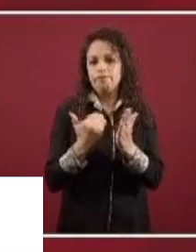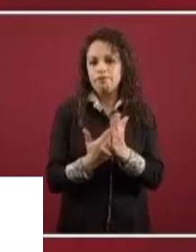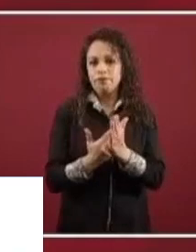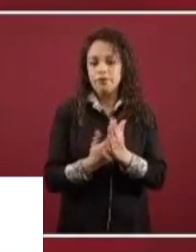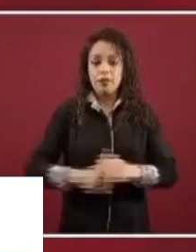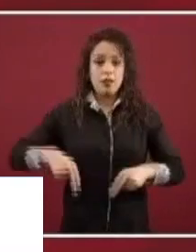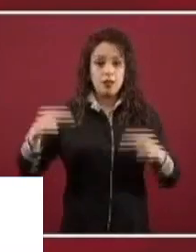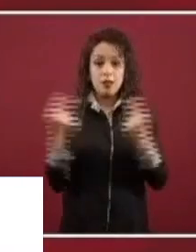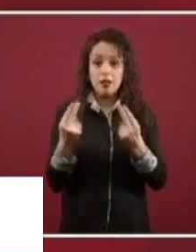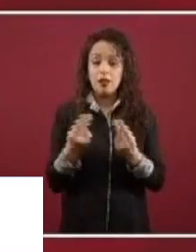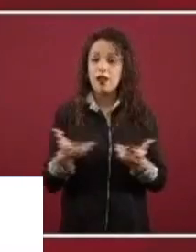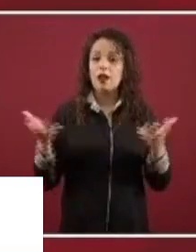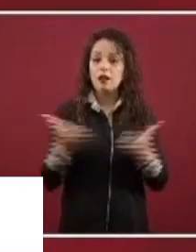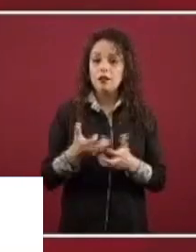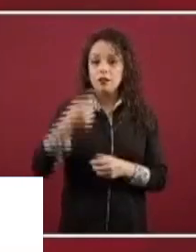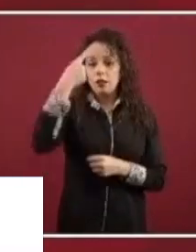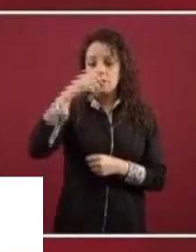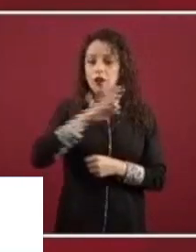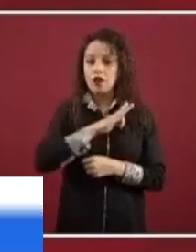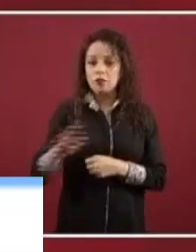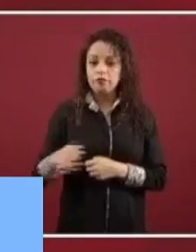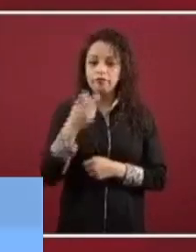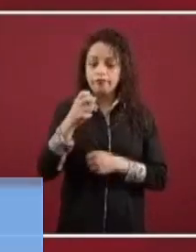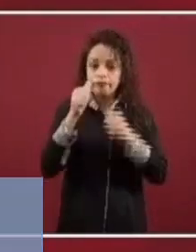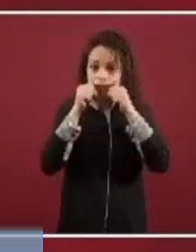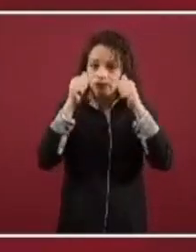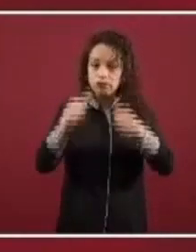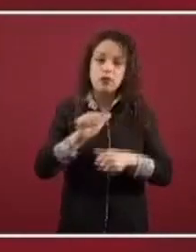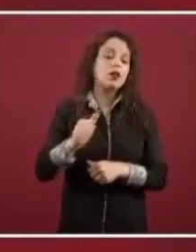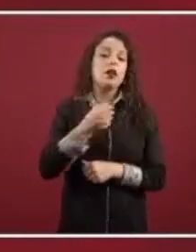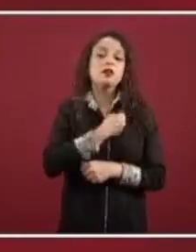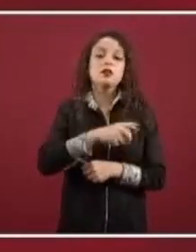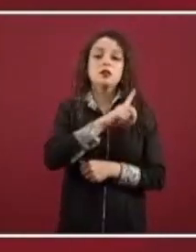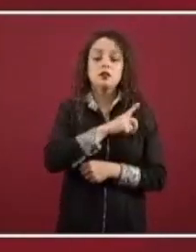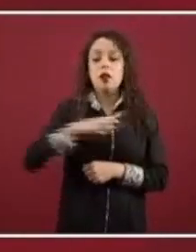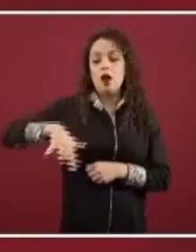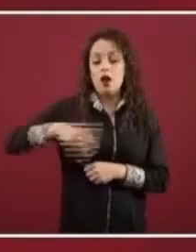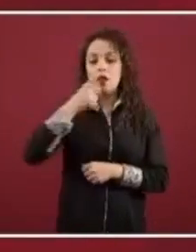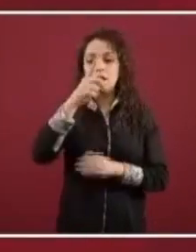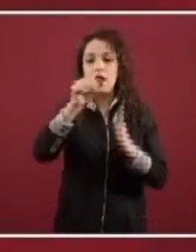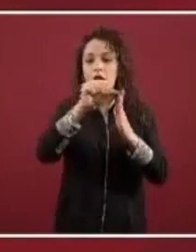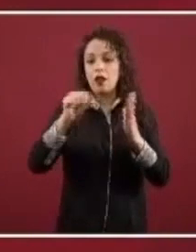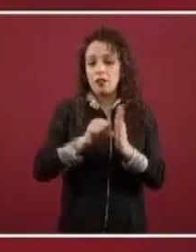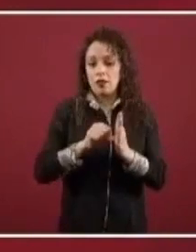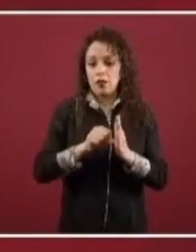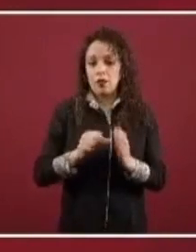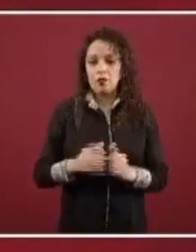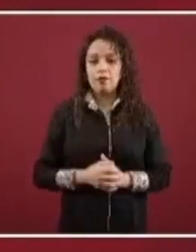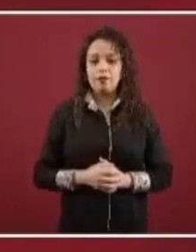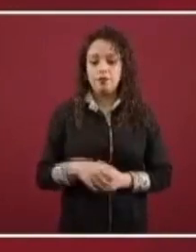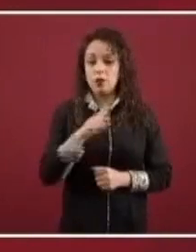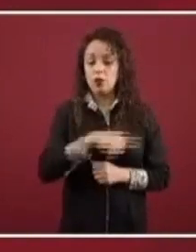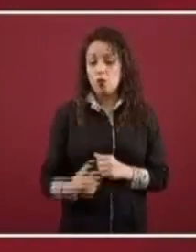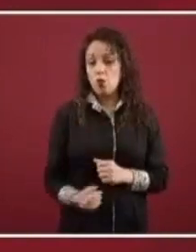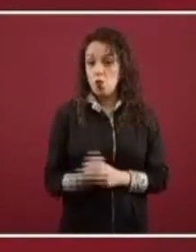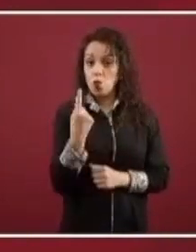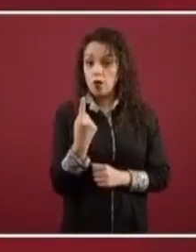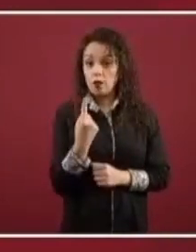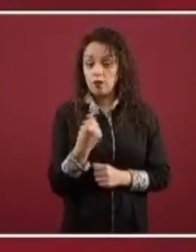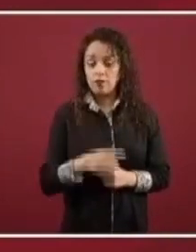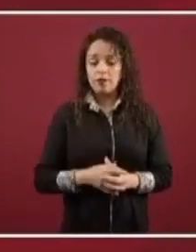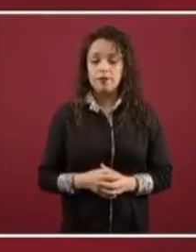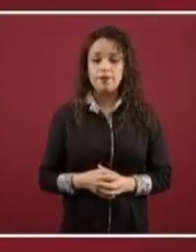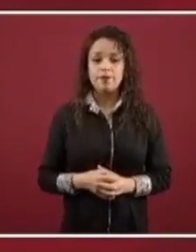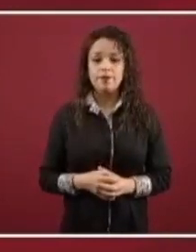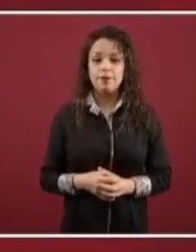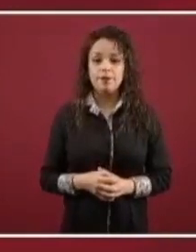resulten necesarias para atender la emergencia prevista en el artículo anterior, transitorio, único.